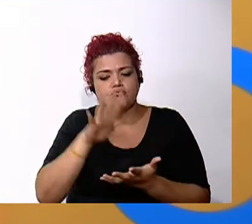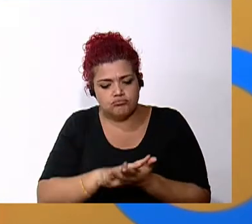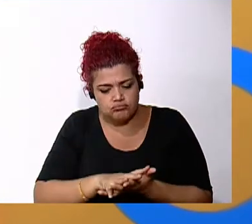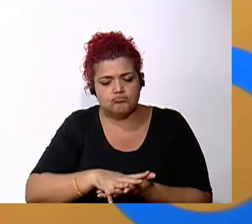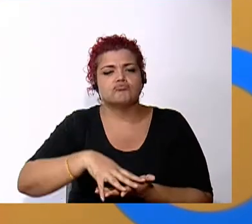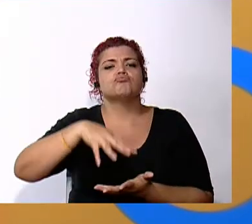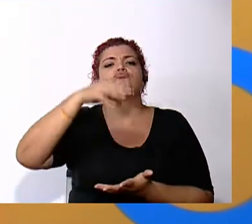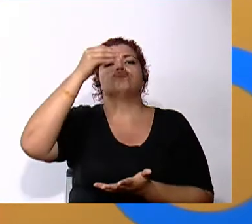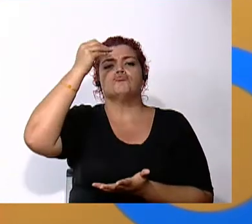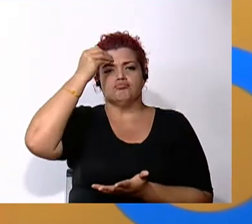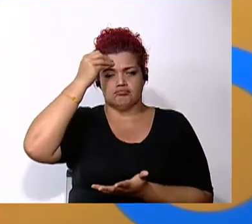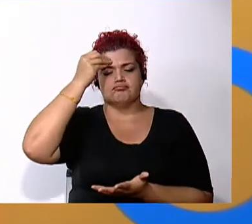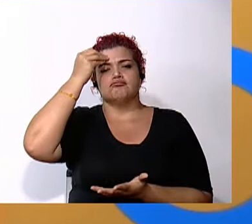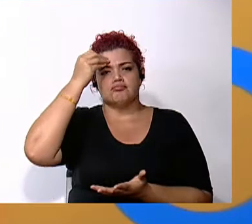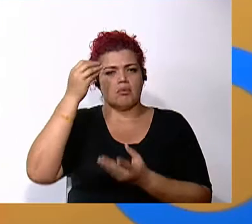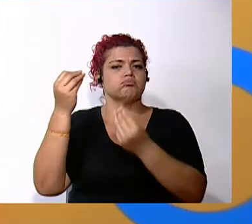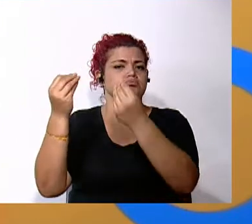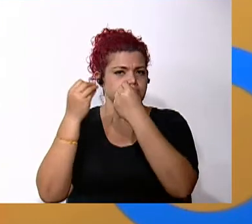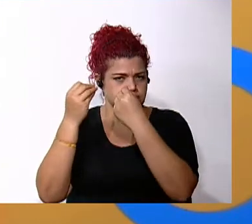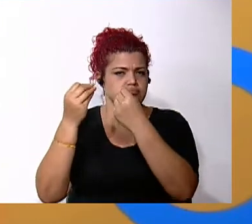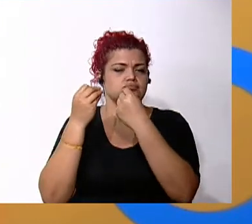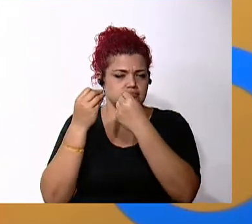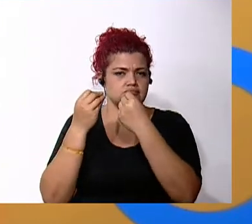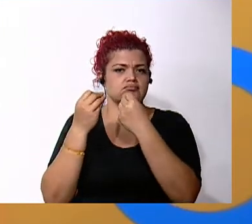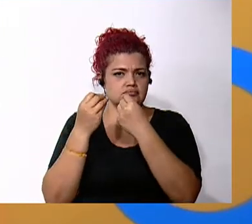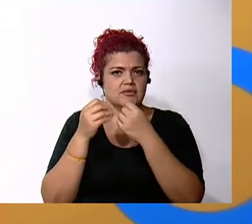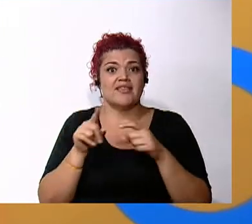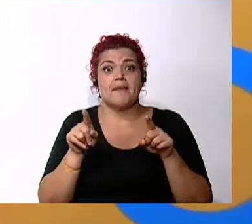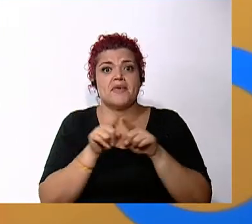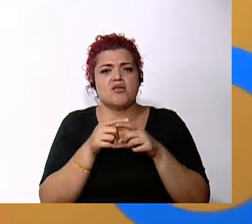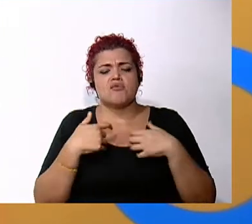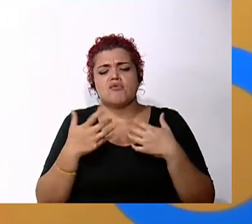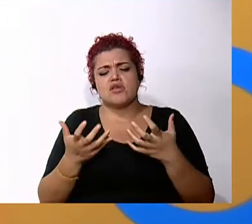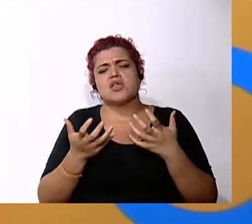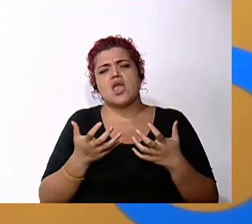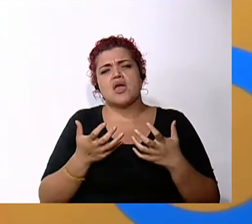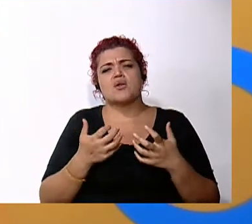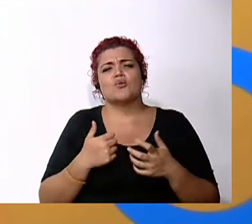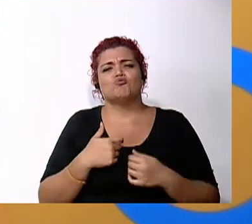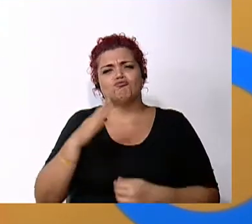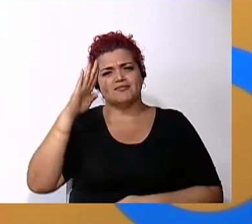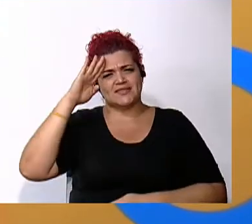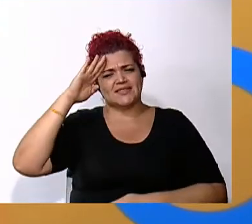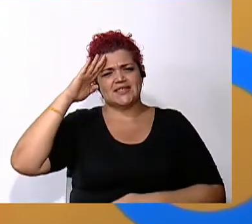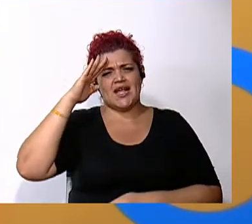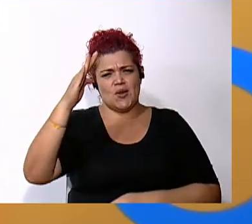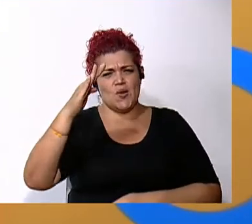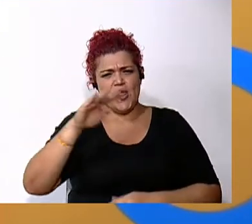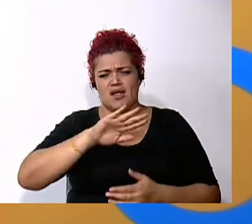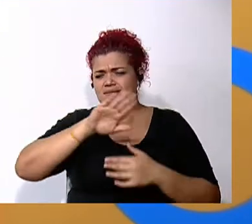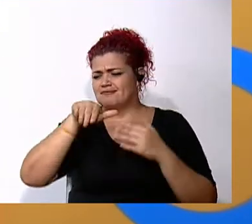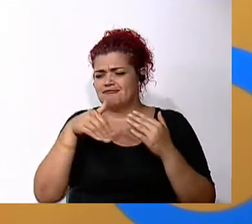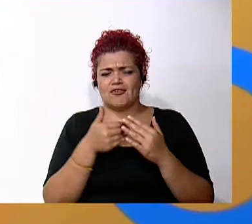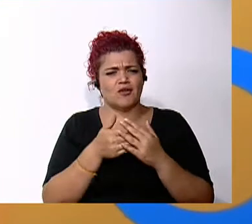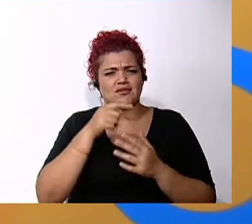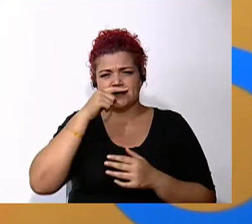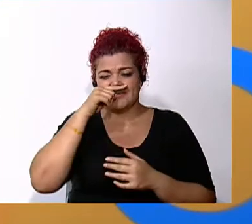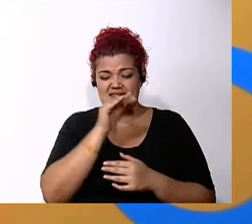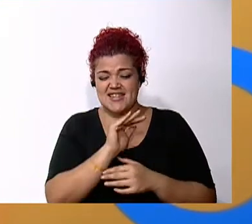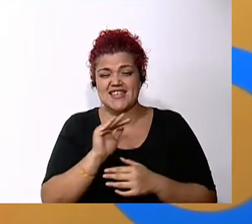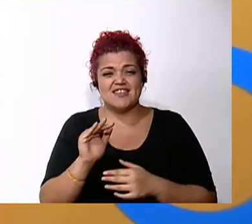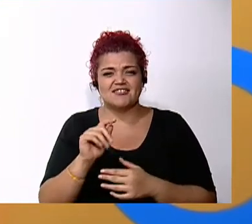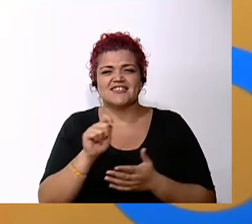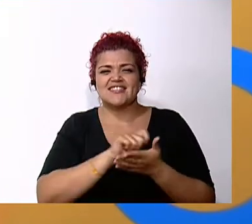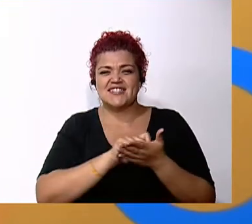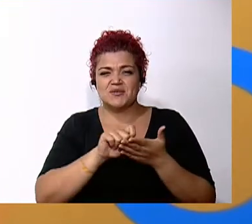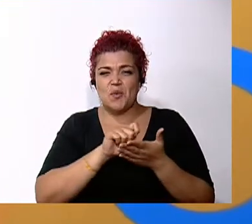utilizan con fines educativos. También quiero aprovechar el espacio para mandar un saludo a todos los niños de la Escuela